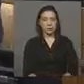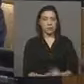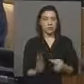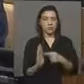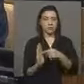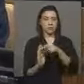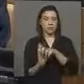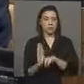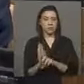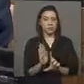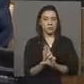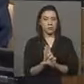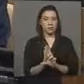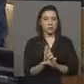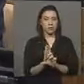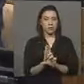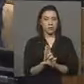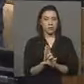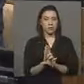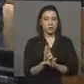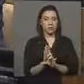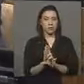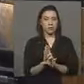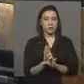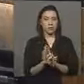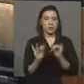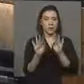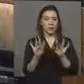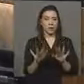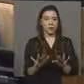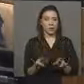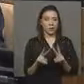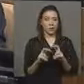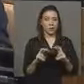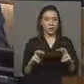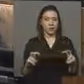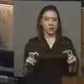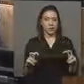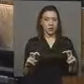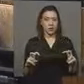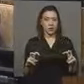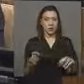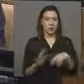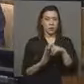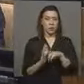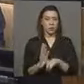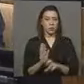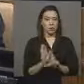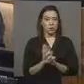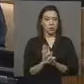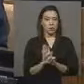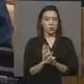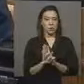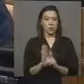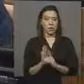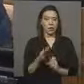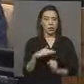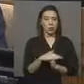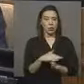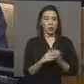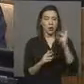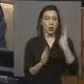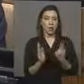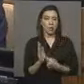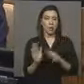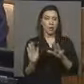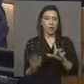proyecto de ley, mejor dicho, un informe de la investigación respecto a un proyecto de ley que fue, o un decreto supremo que fue creado en año